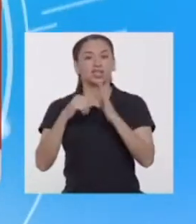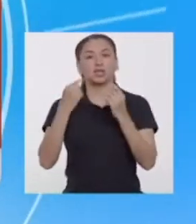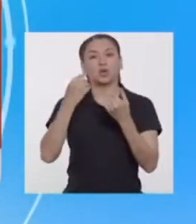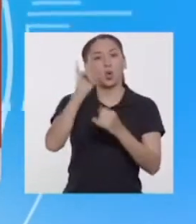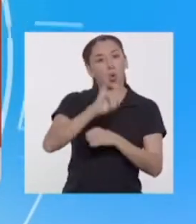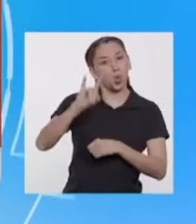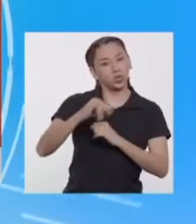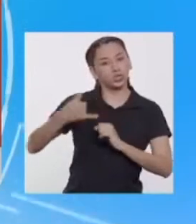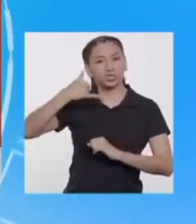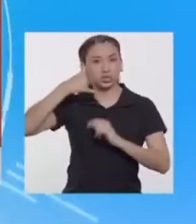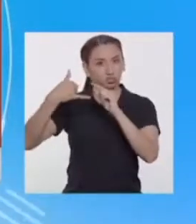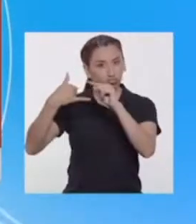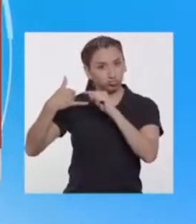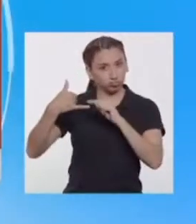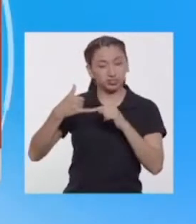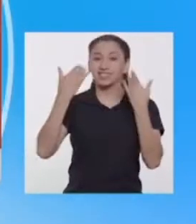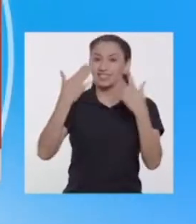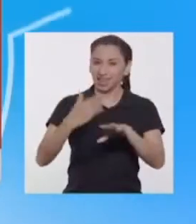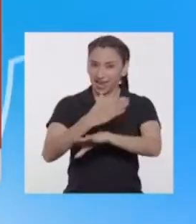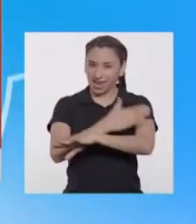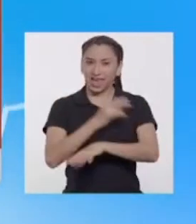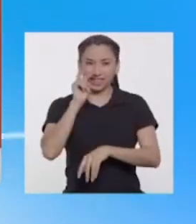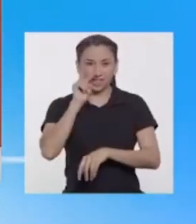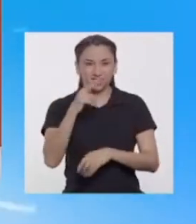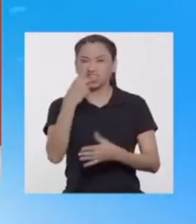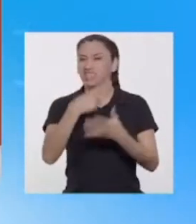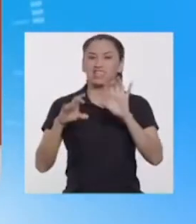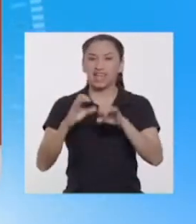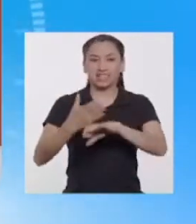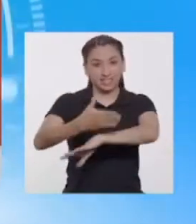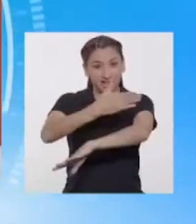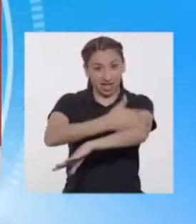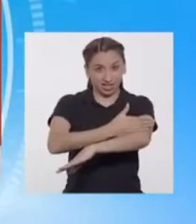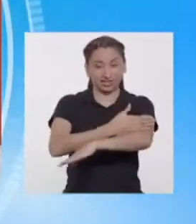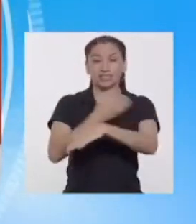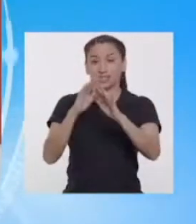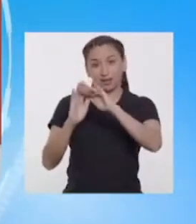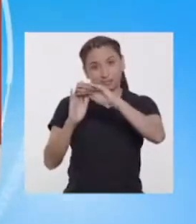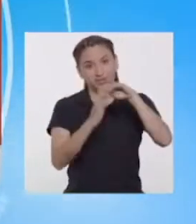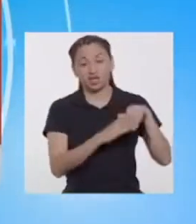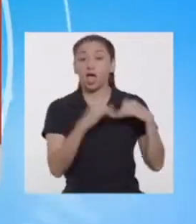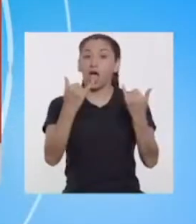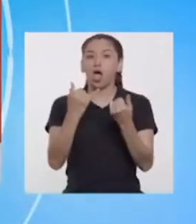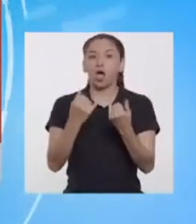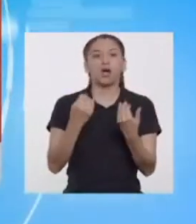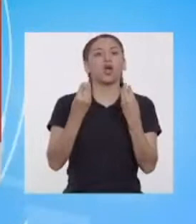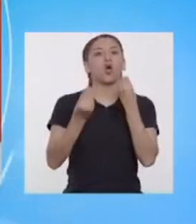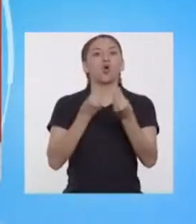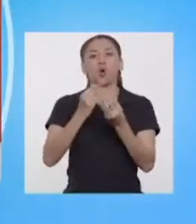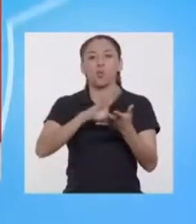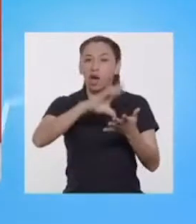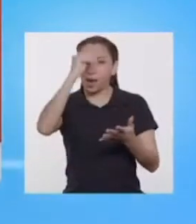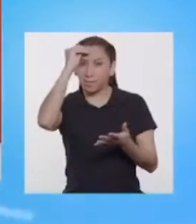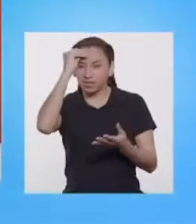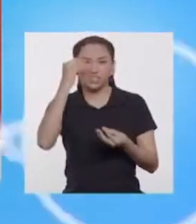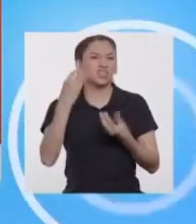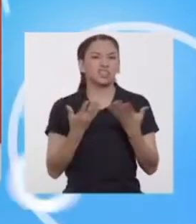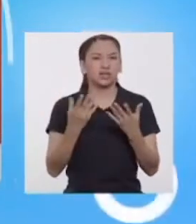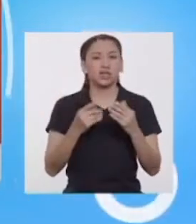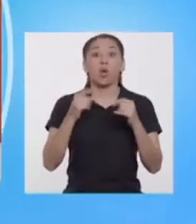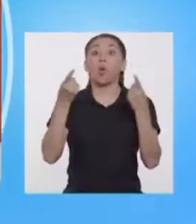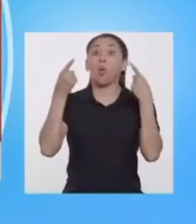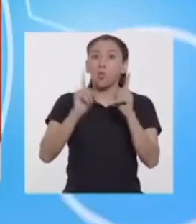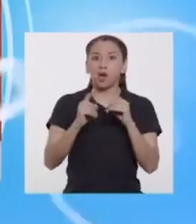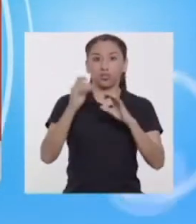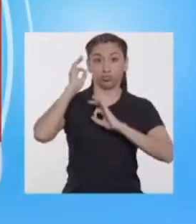celular. Ya vimos lo que debemos hacer antes de exponer. Ahora es momento de aprender lo que debemos